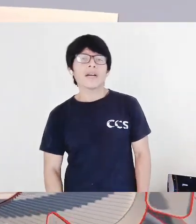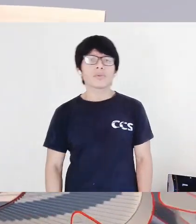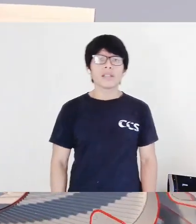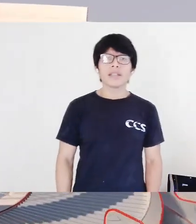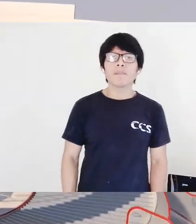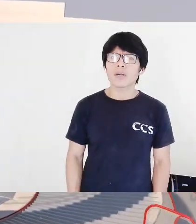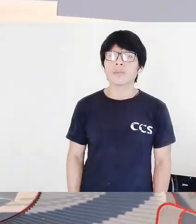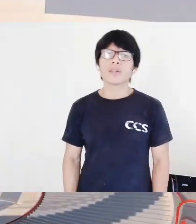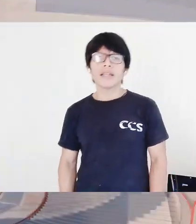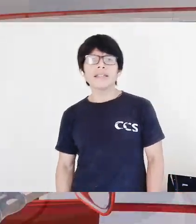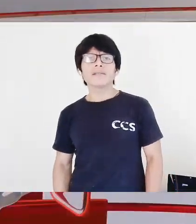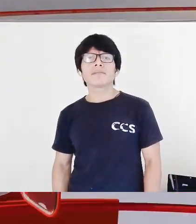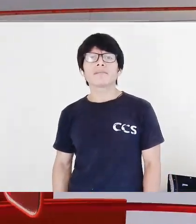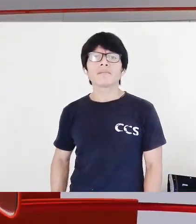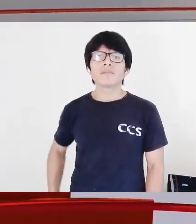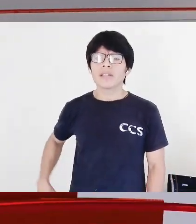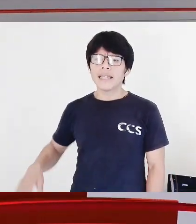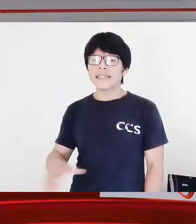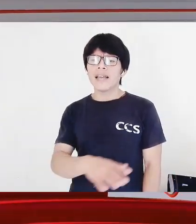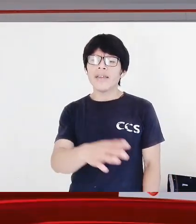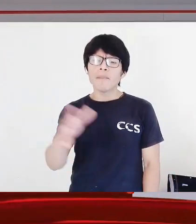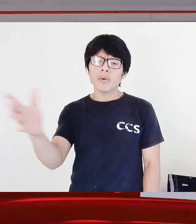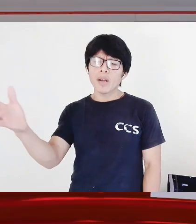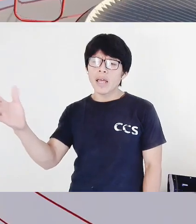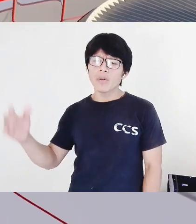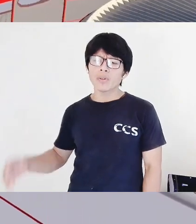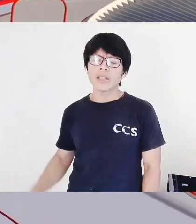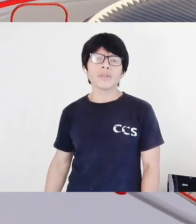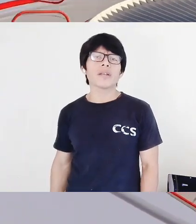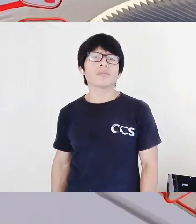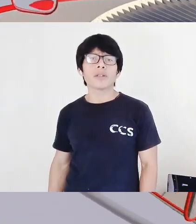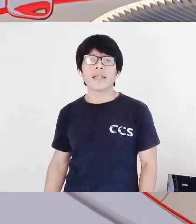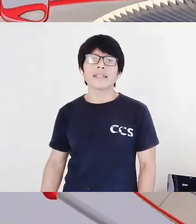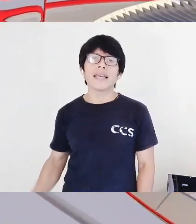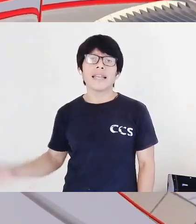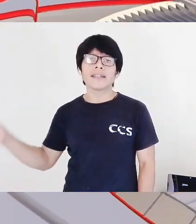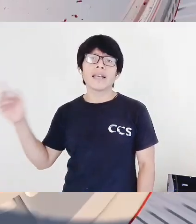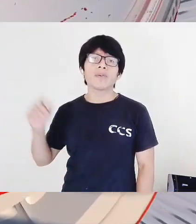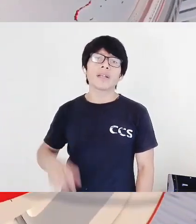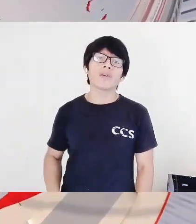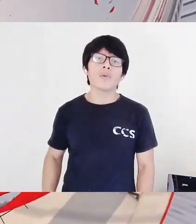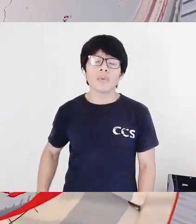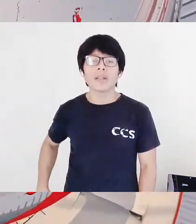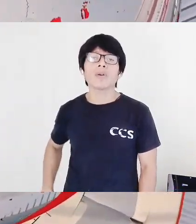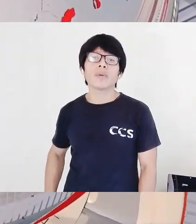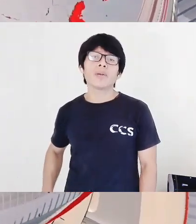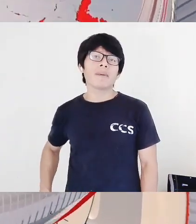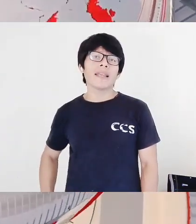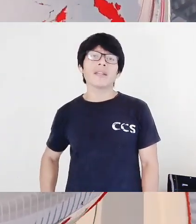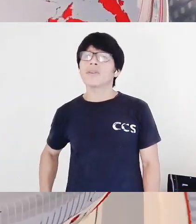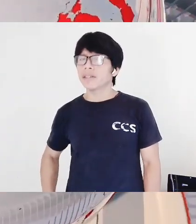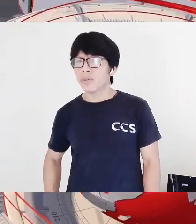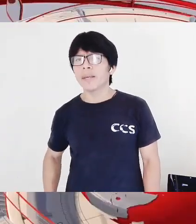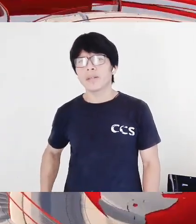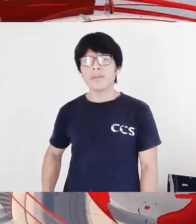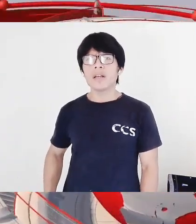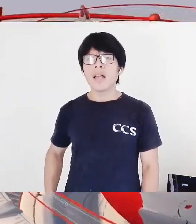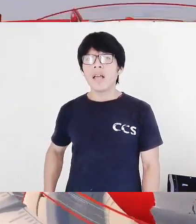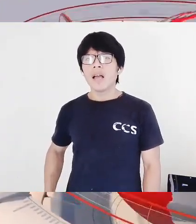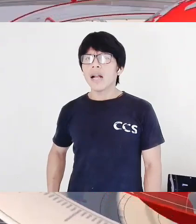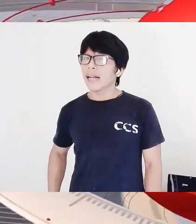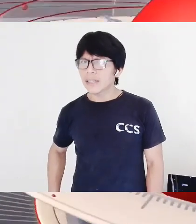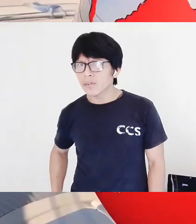que se haga justicia por las mujeres? ¿Que se habían violado los derechos de las mujeres en Atenco, en el gobierno de Peña Nieto, en el Estado de